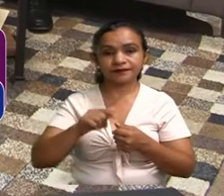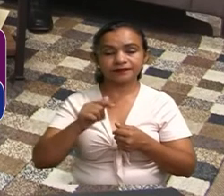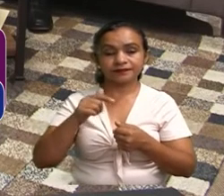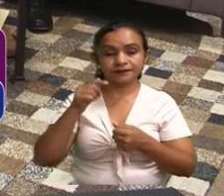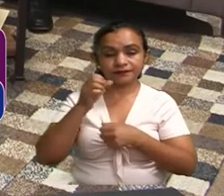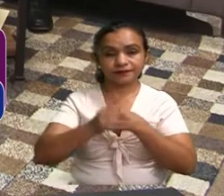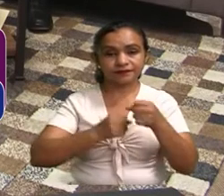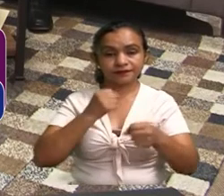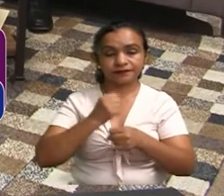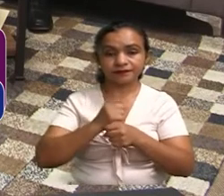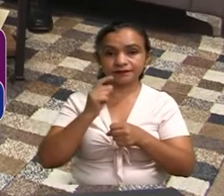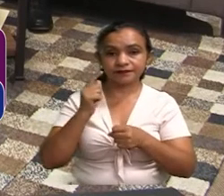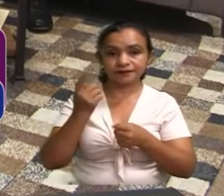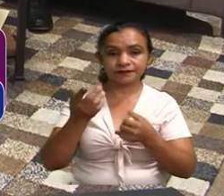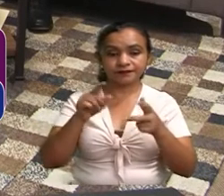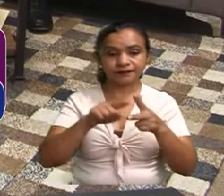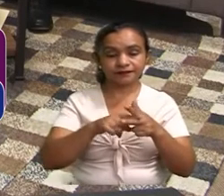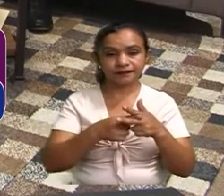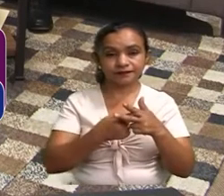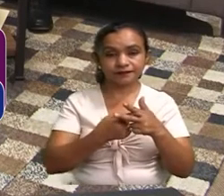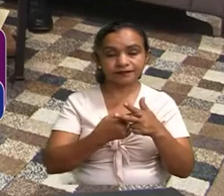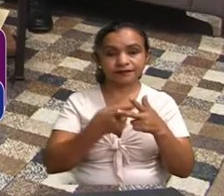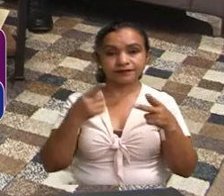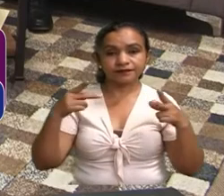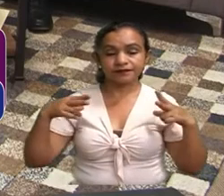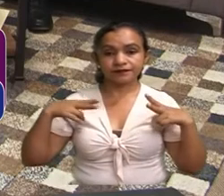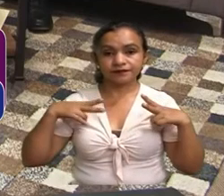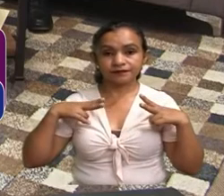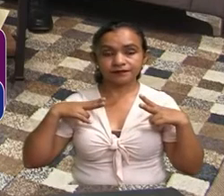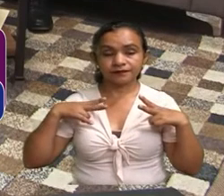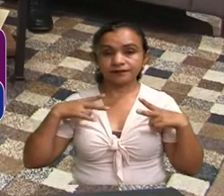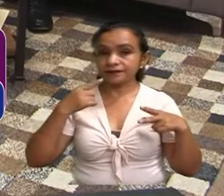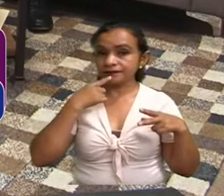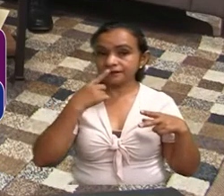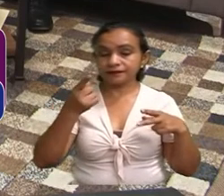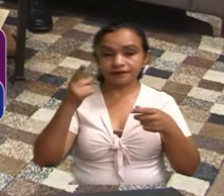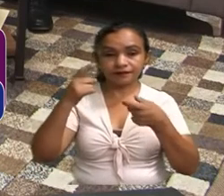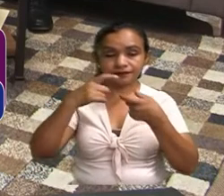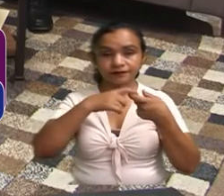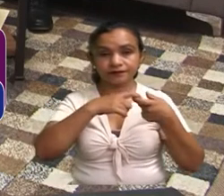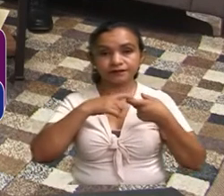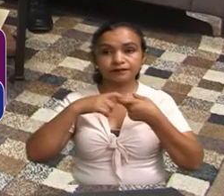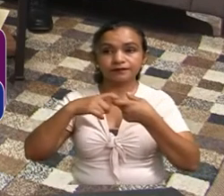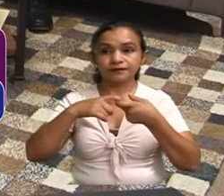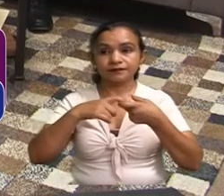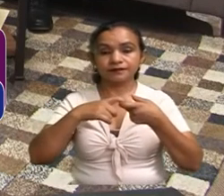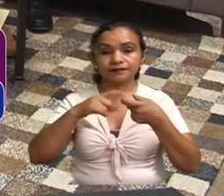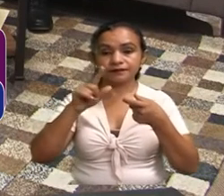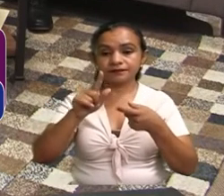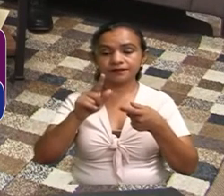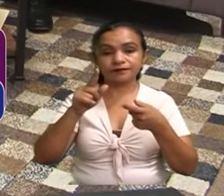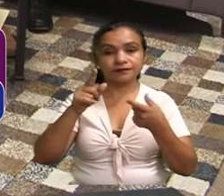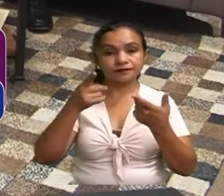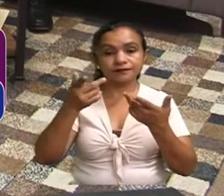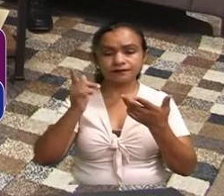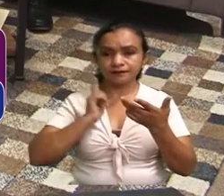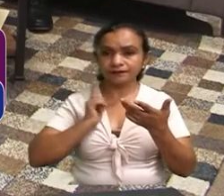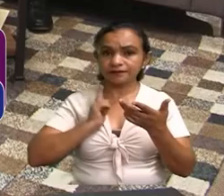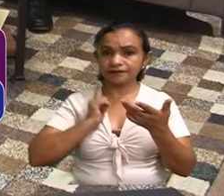año, todo el año, a partir del mes de abril, tuvimos nosotros la coordinación pro tempore del sistema